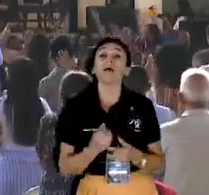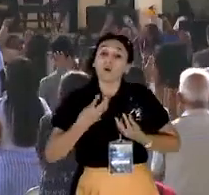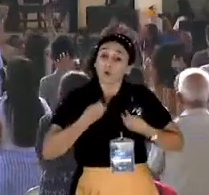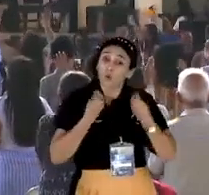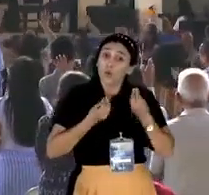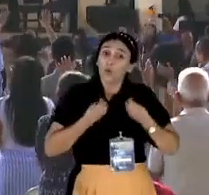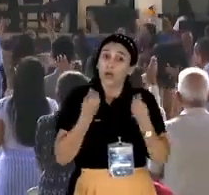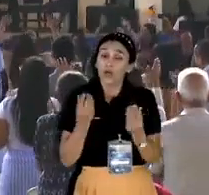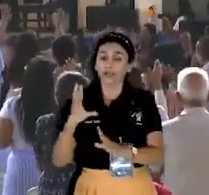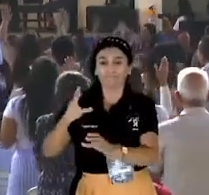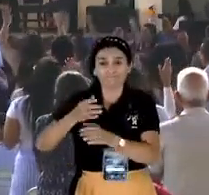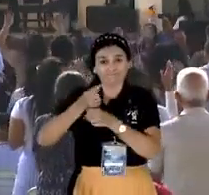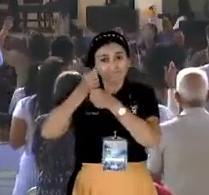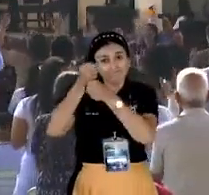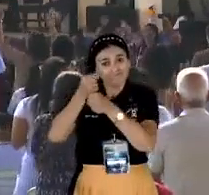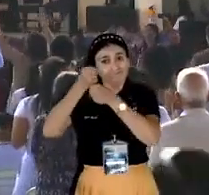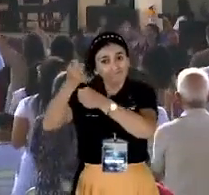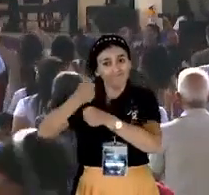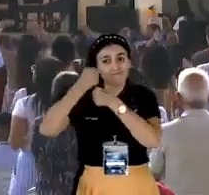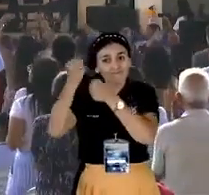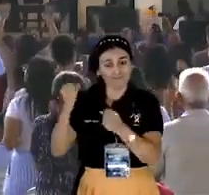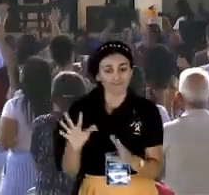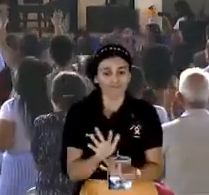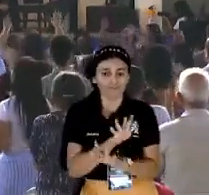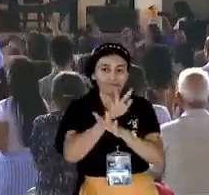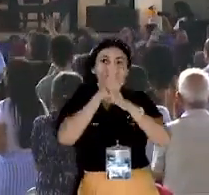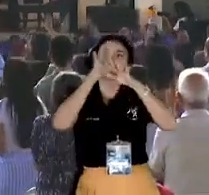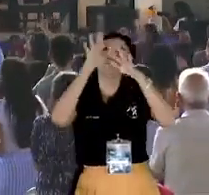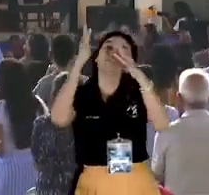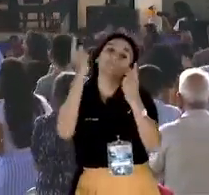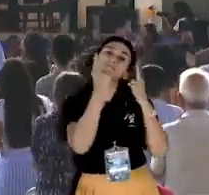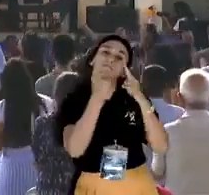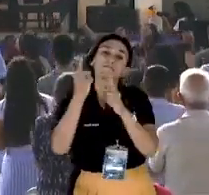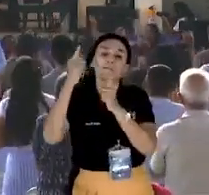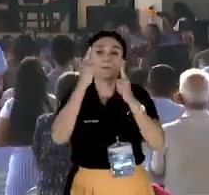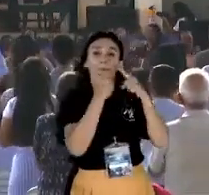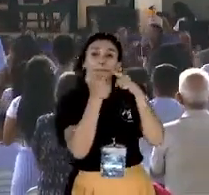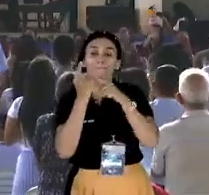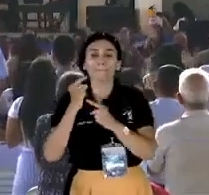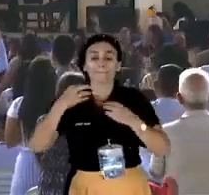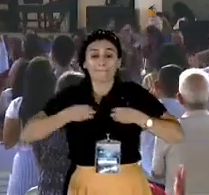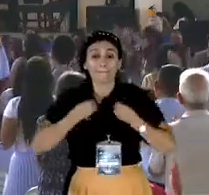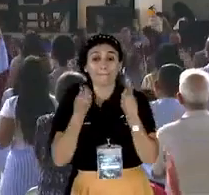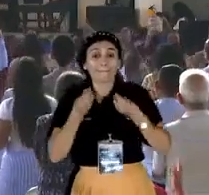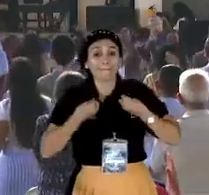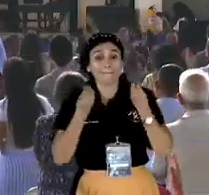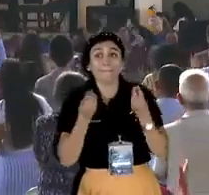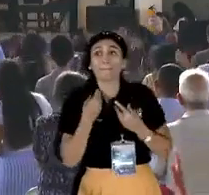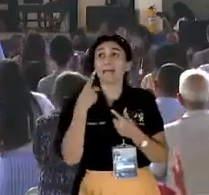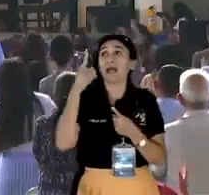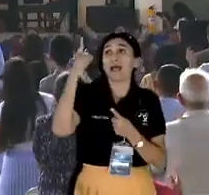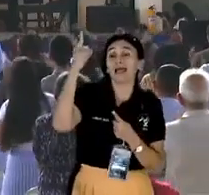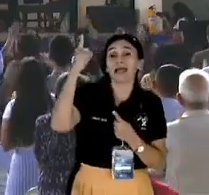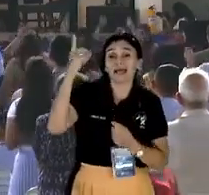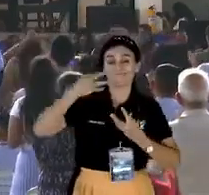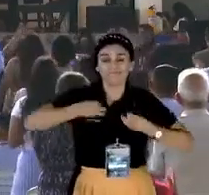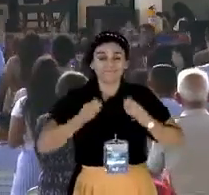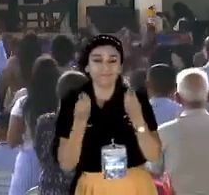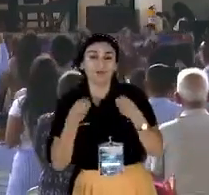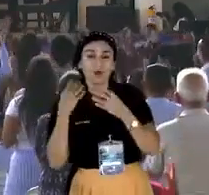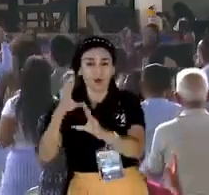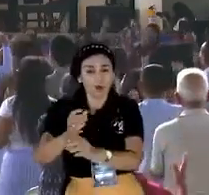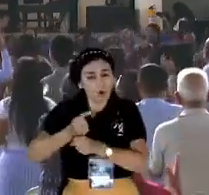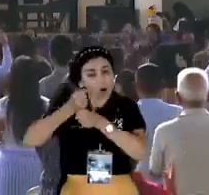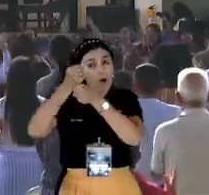está. Con poder y gloria lo levantará. Porque vivo está, porque vivo está. Con poder